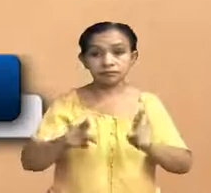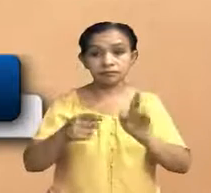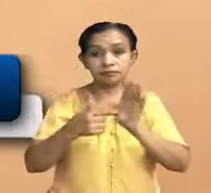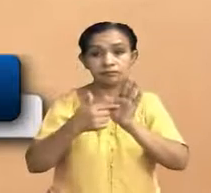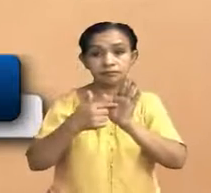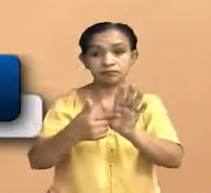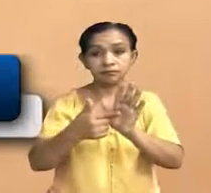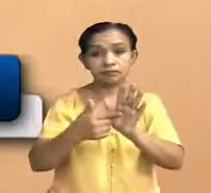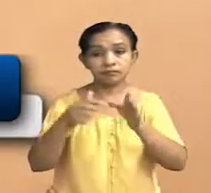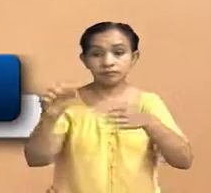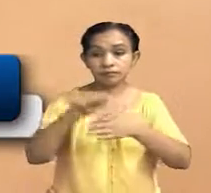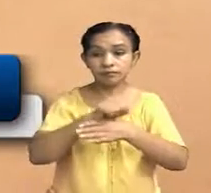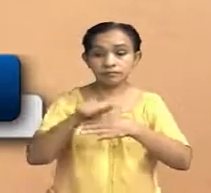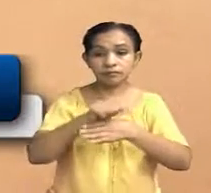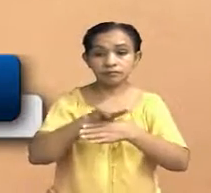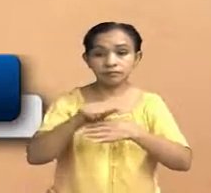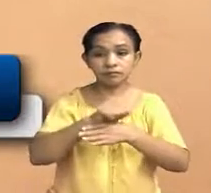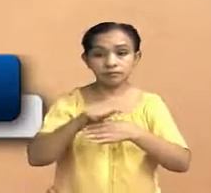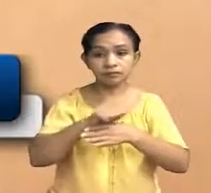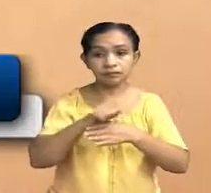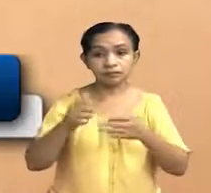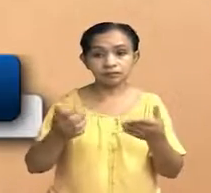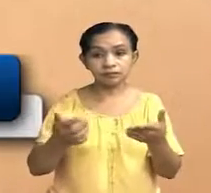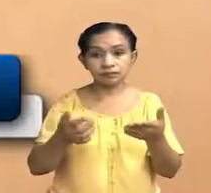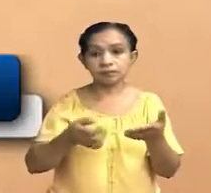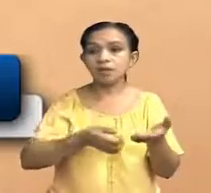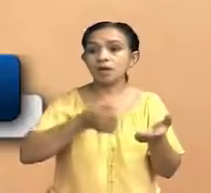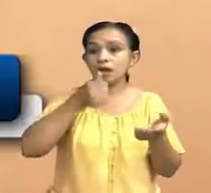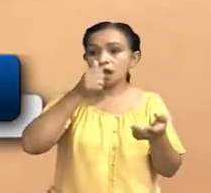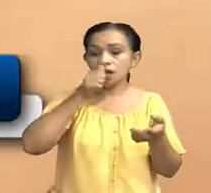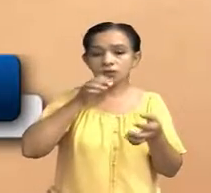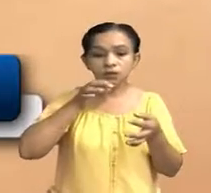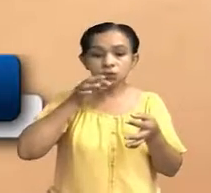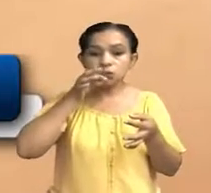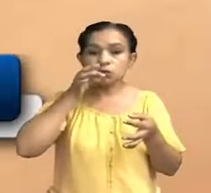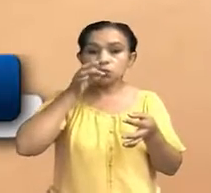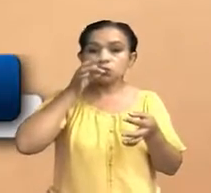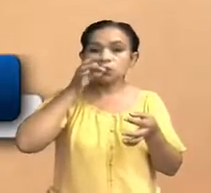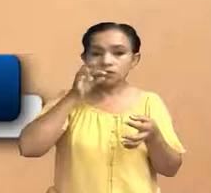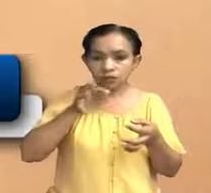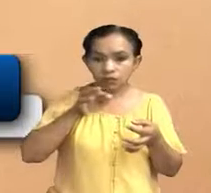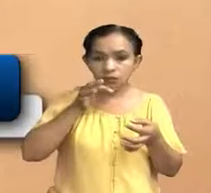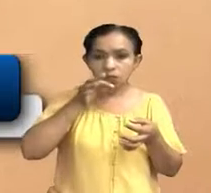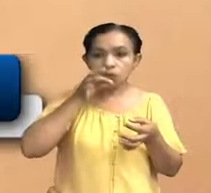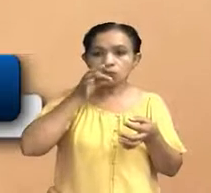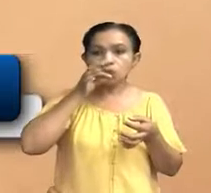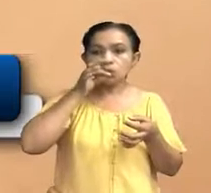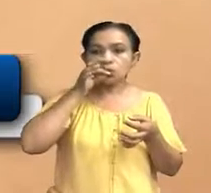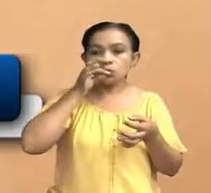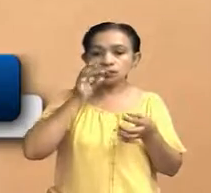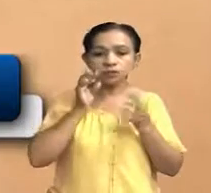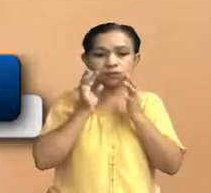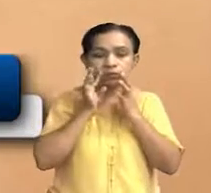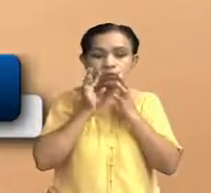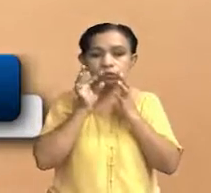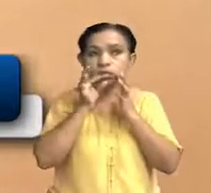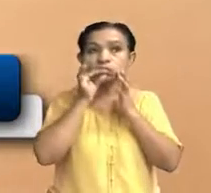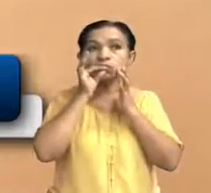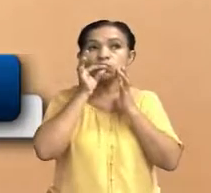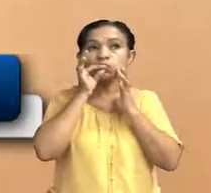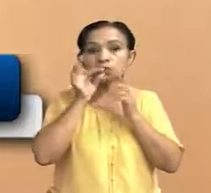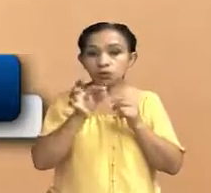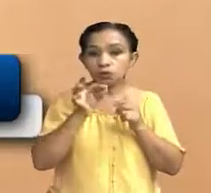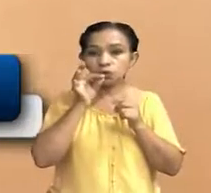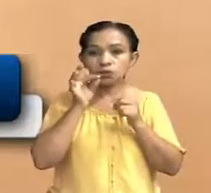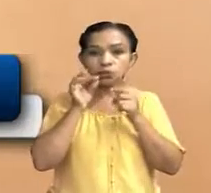ejemplo, entre los ejercicios está tomar líquido con pajilla para trabajar lo que es la comisura de la boca,